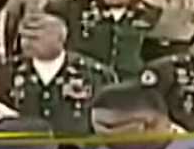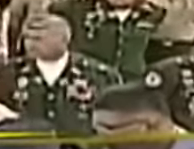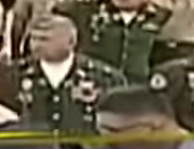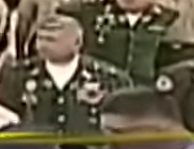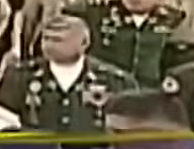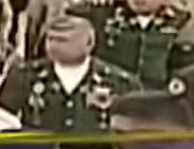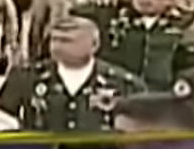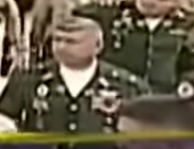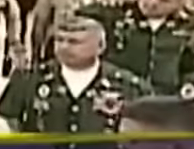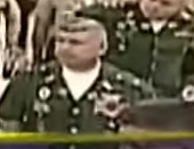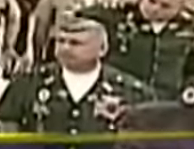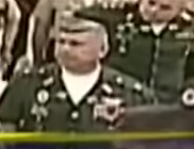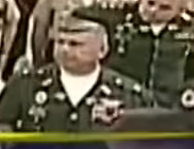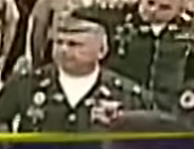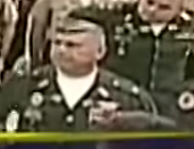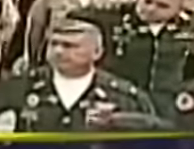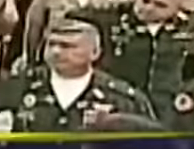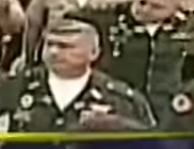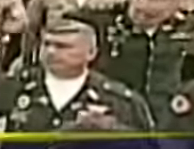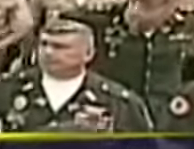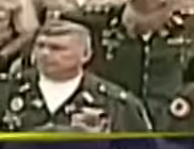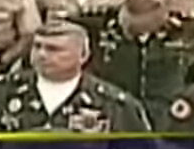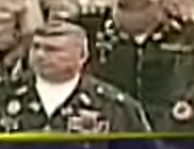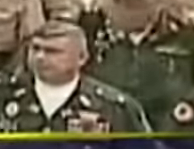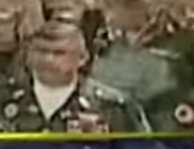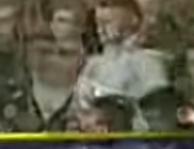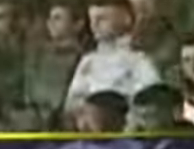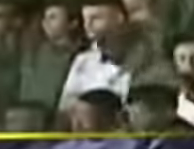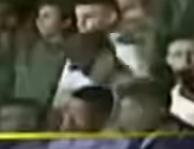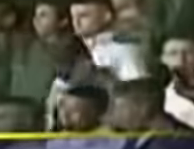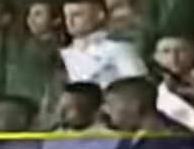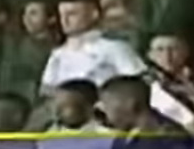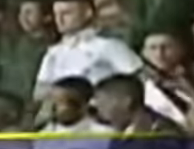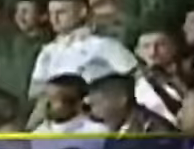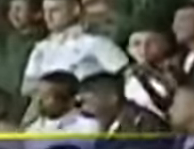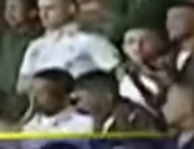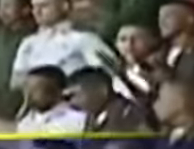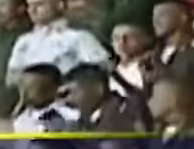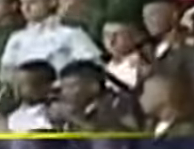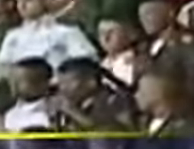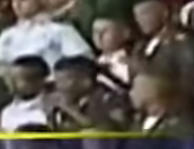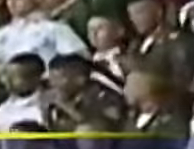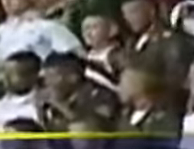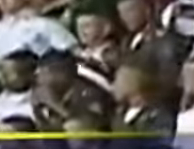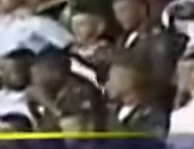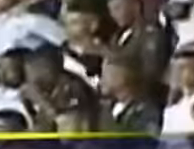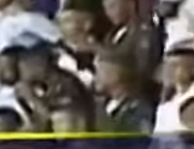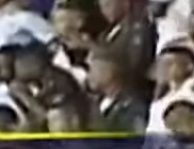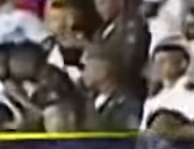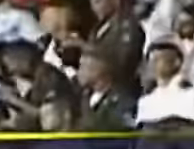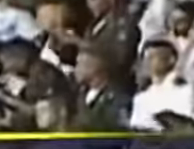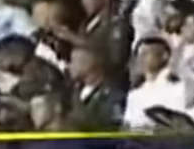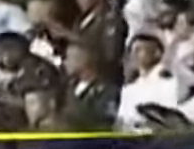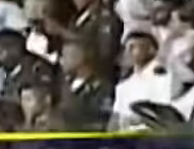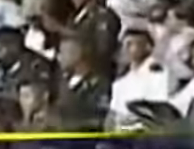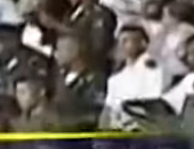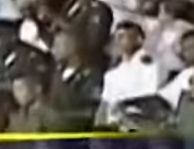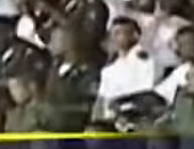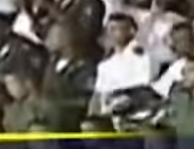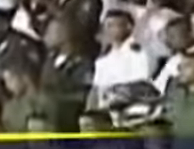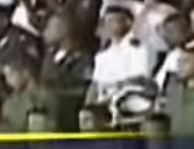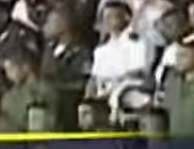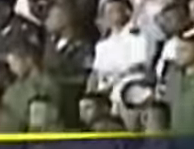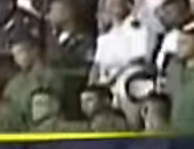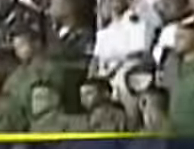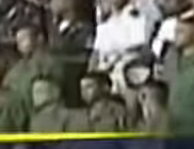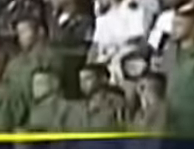está preparado el pueblo venezolano para participar en esa cita histórica el próximo 3 de